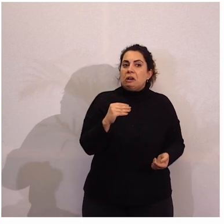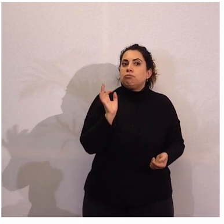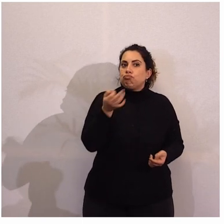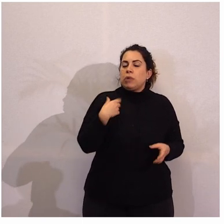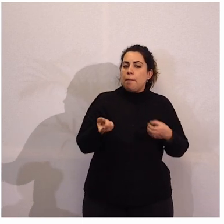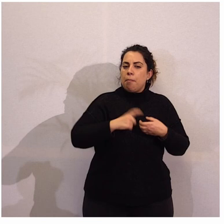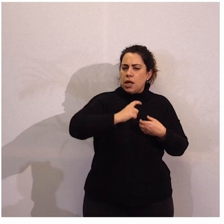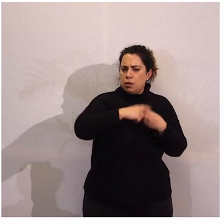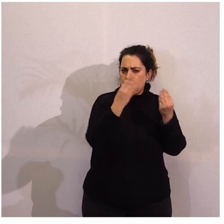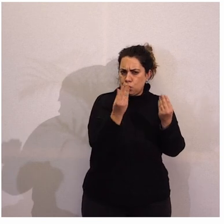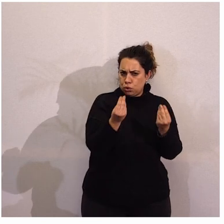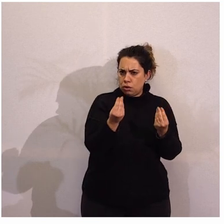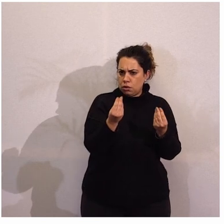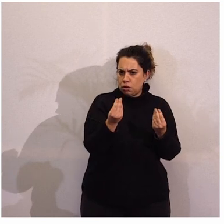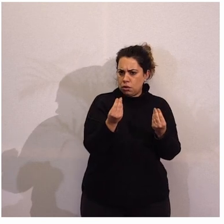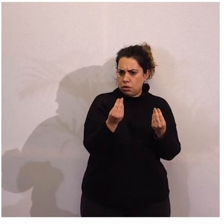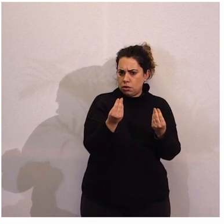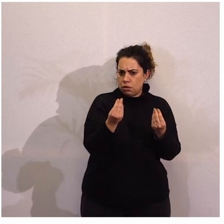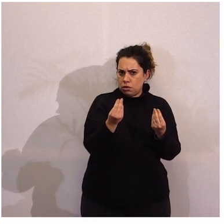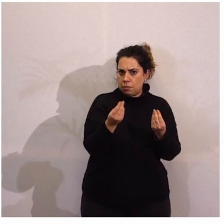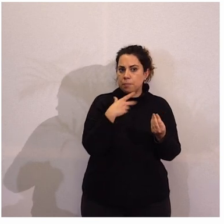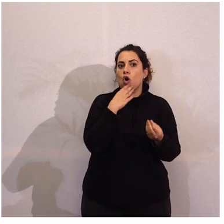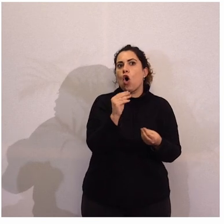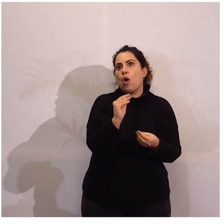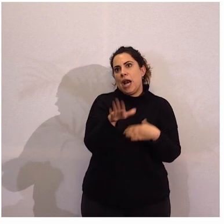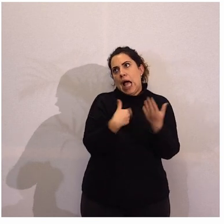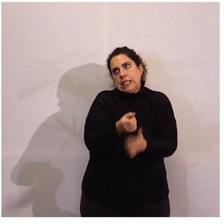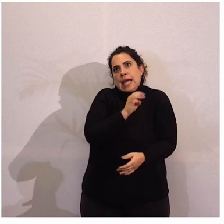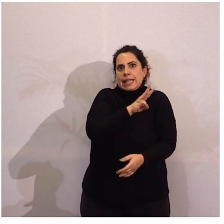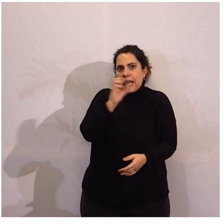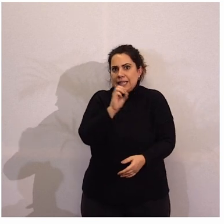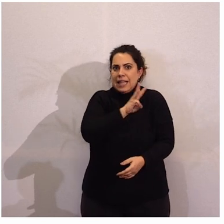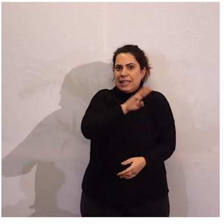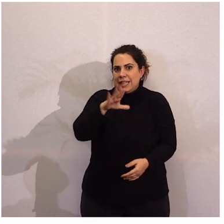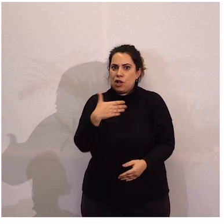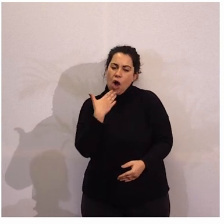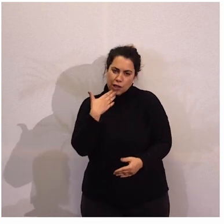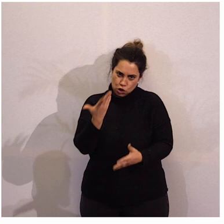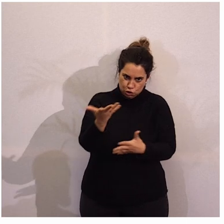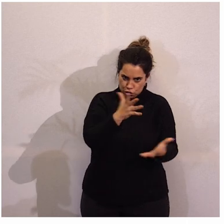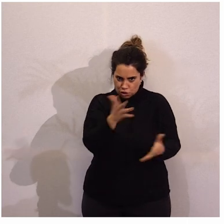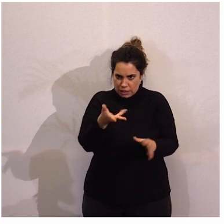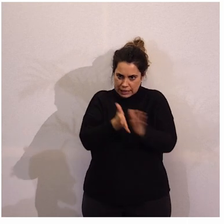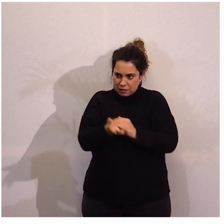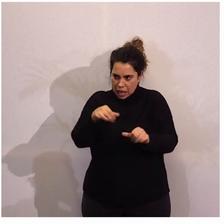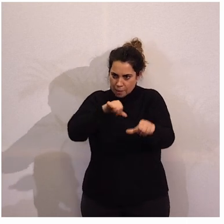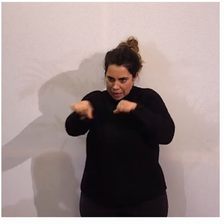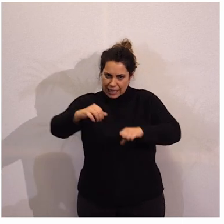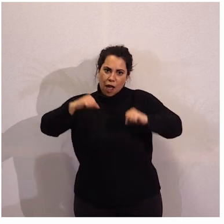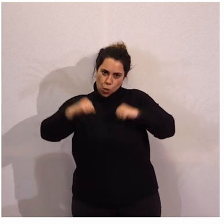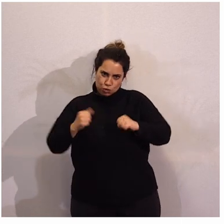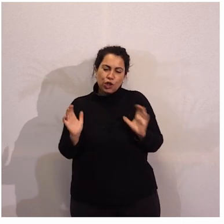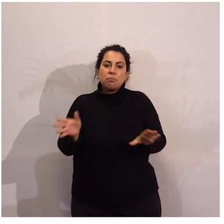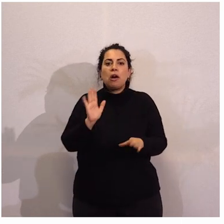mucho, hasta entendemos joven hasta los 30 o 35 años, claro, que ya somos adultos, pero vamos hasta esa